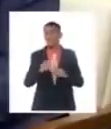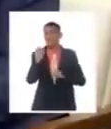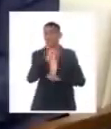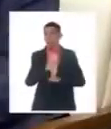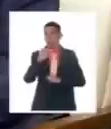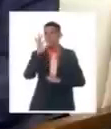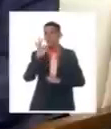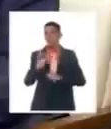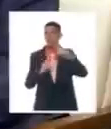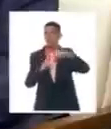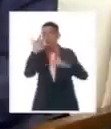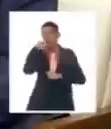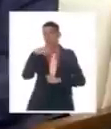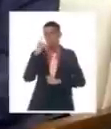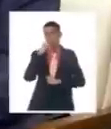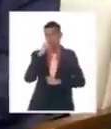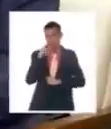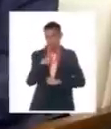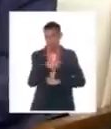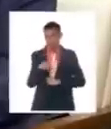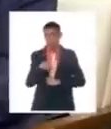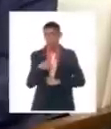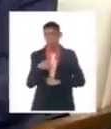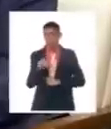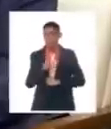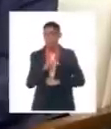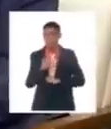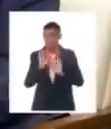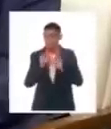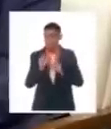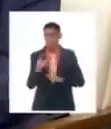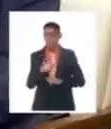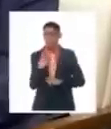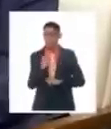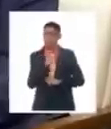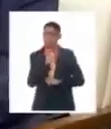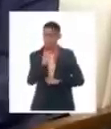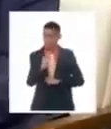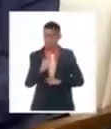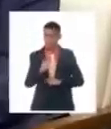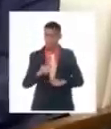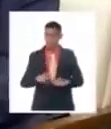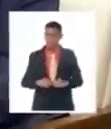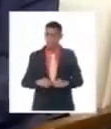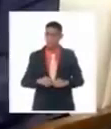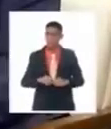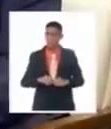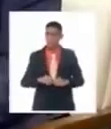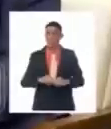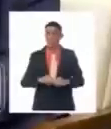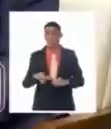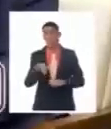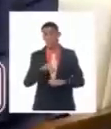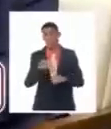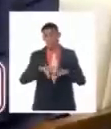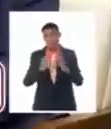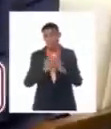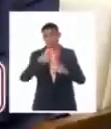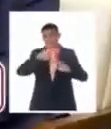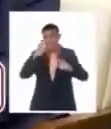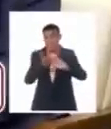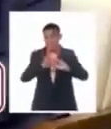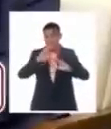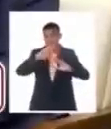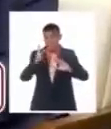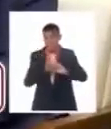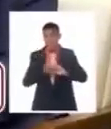con Rusia. Condenamos enérgicamente todas las medidas y sanciones que se han aplicado